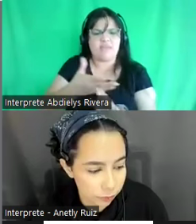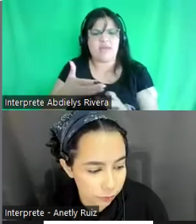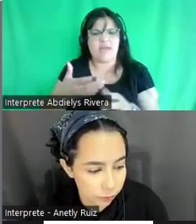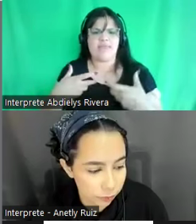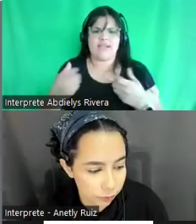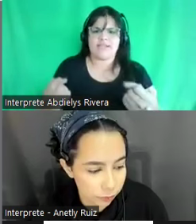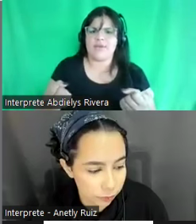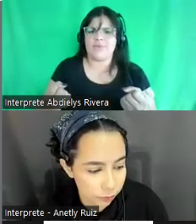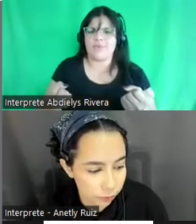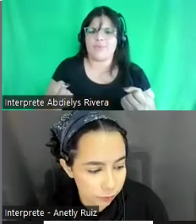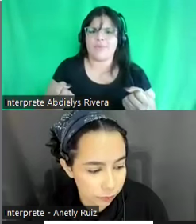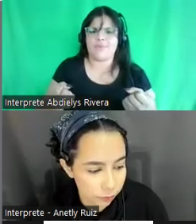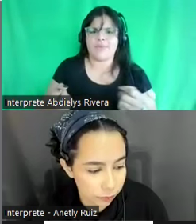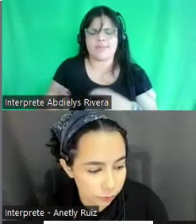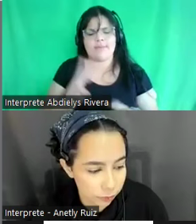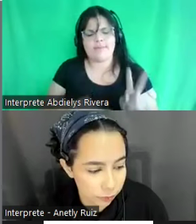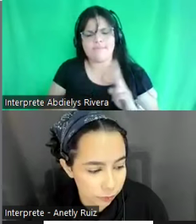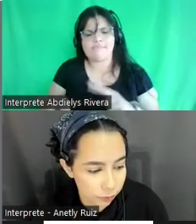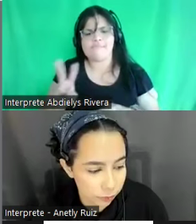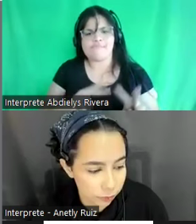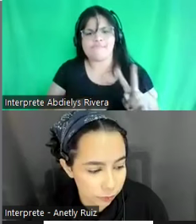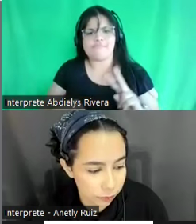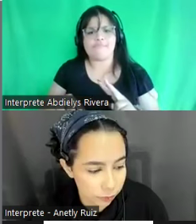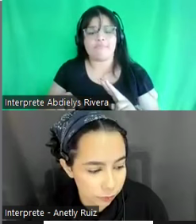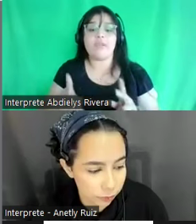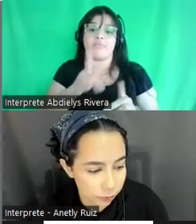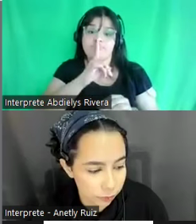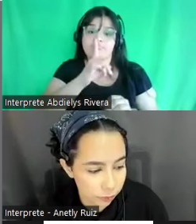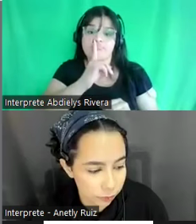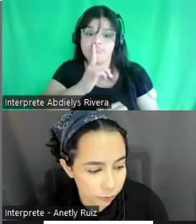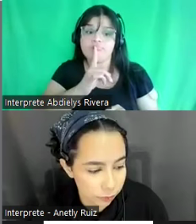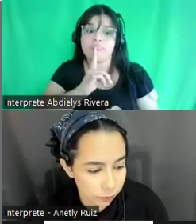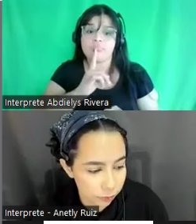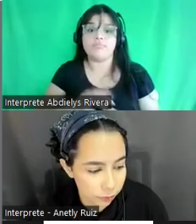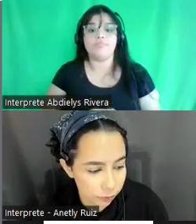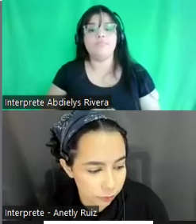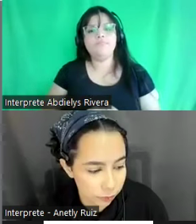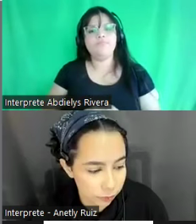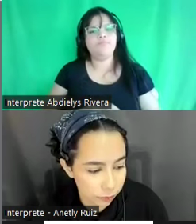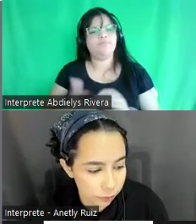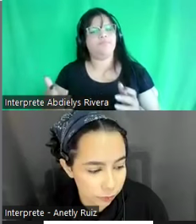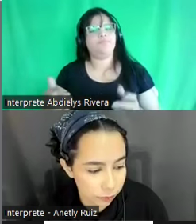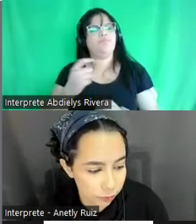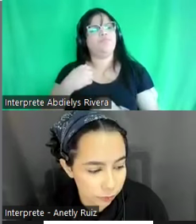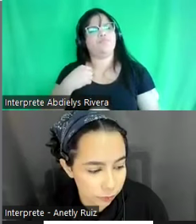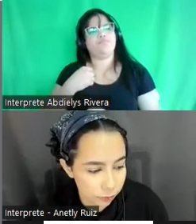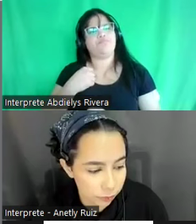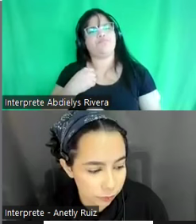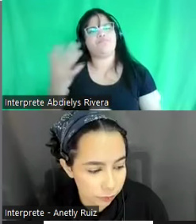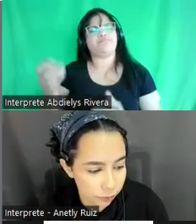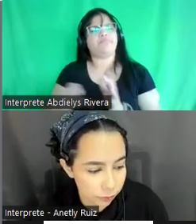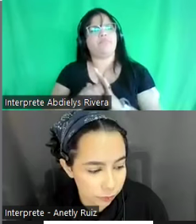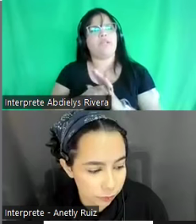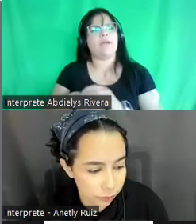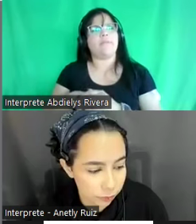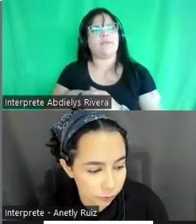De la prevención. La prevención es un gran factor. Trabajamos una medicina que es para curar la enfermedad, no